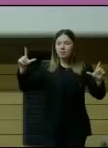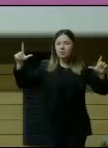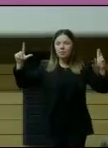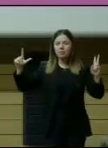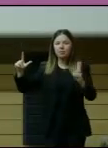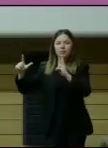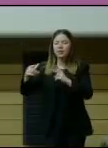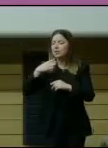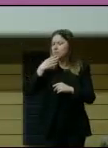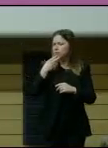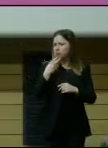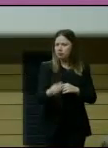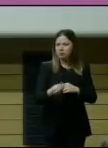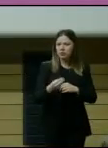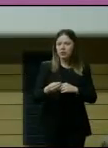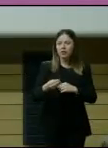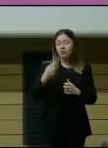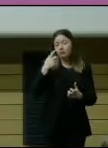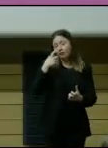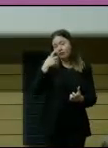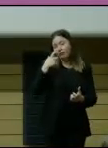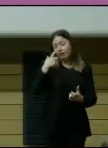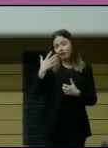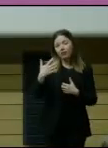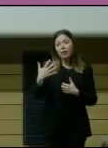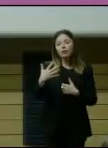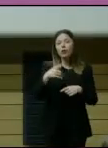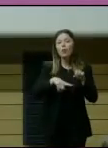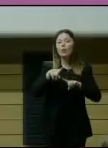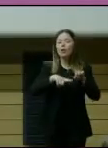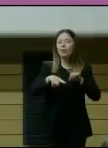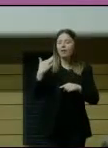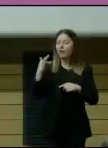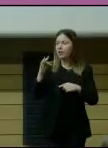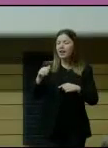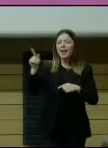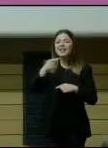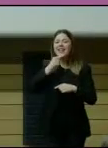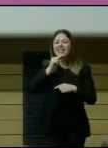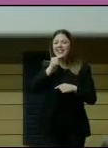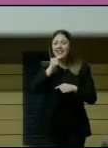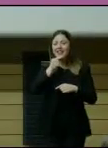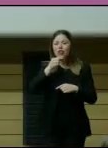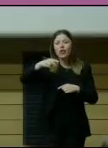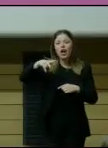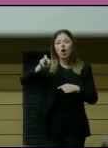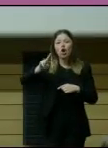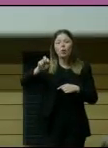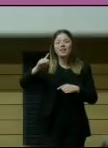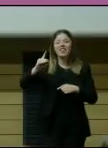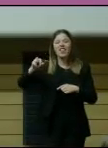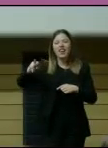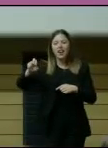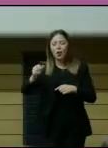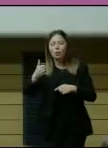La de famosetes que tienen problemas con el fentanilo. Este es el nieto de Robert De Niro que murió de